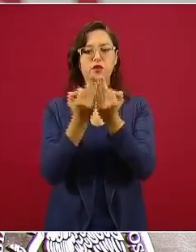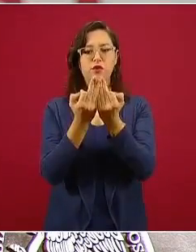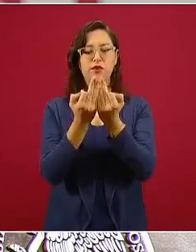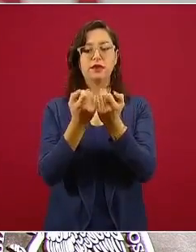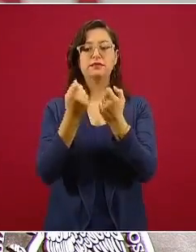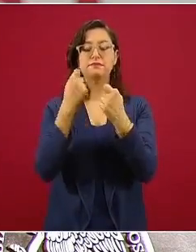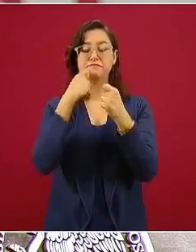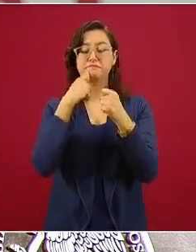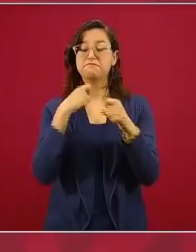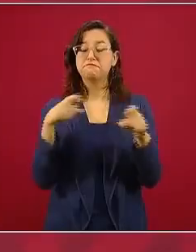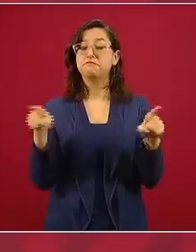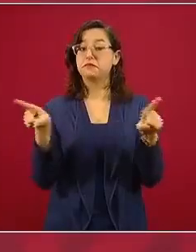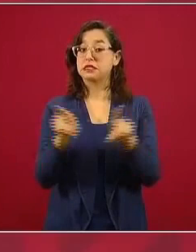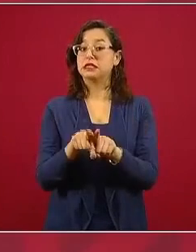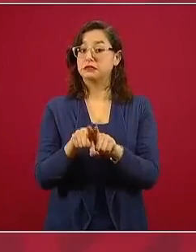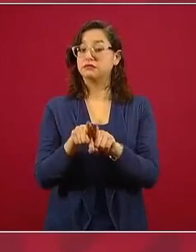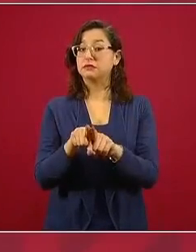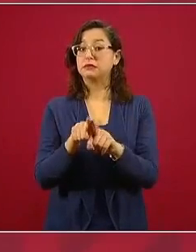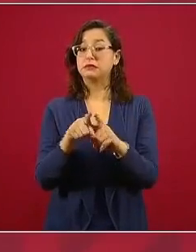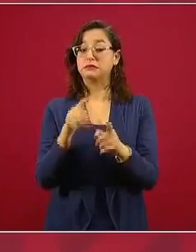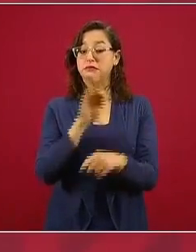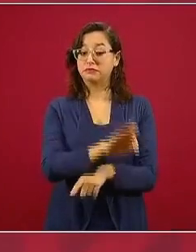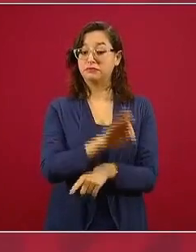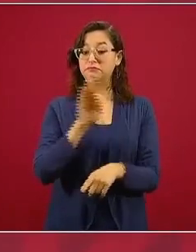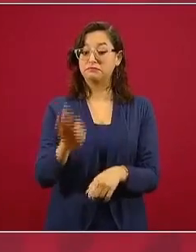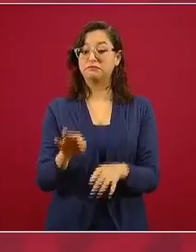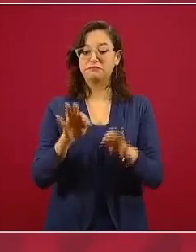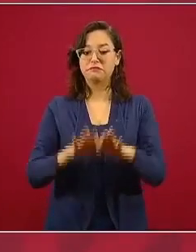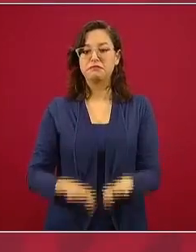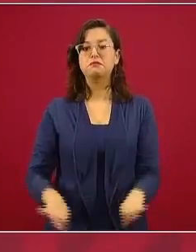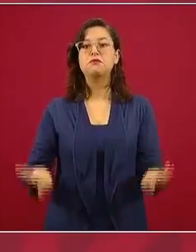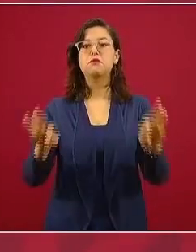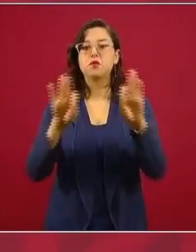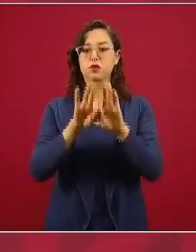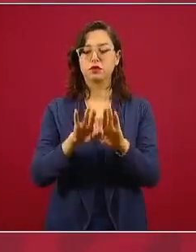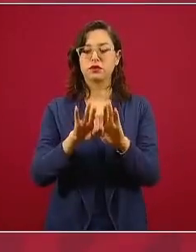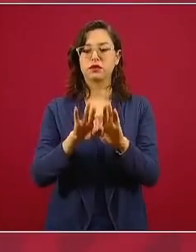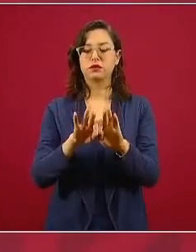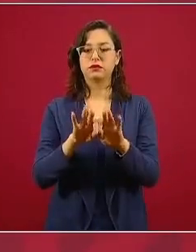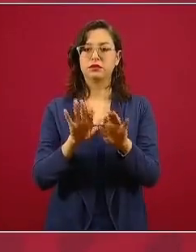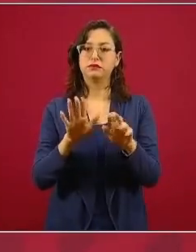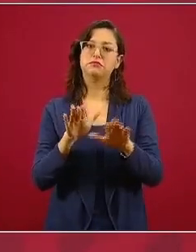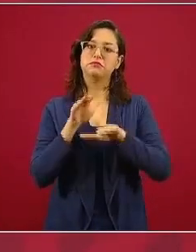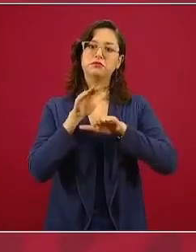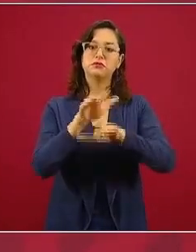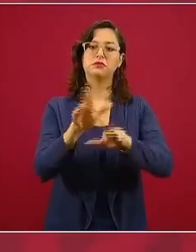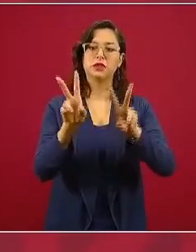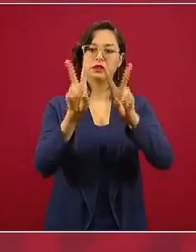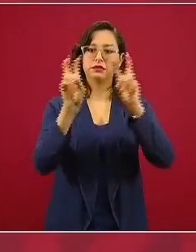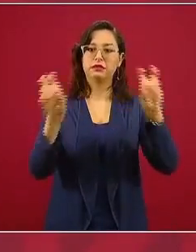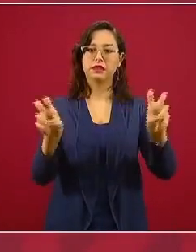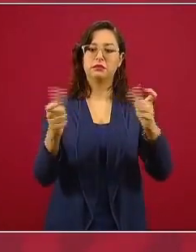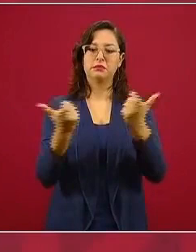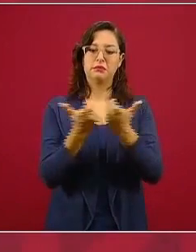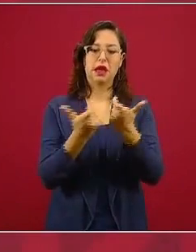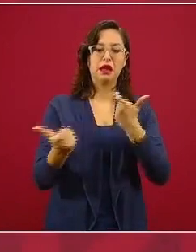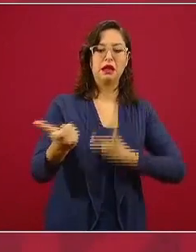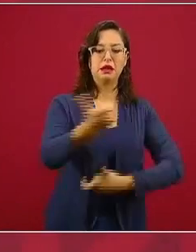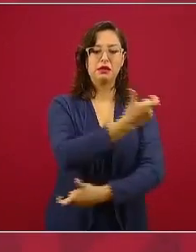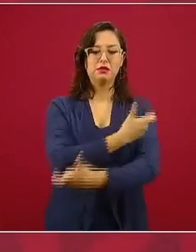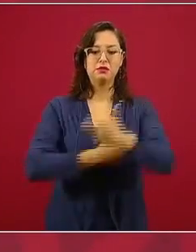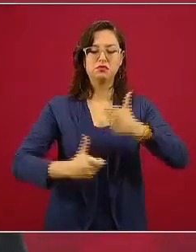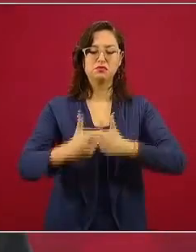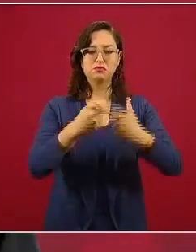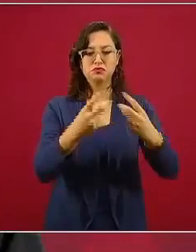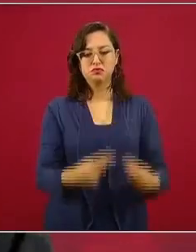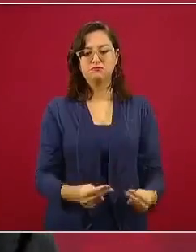un acontecimiento importante, sobre todo en el terreno económico y comercial,